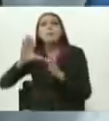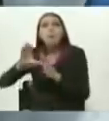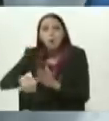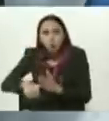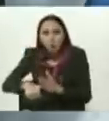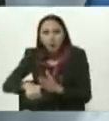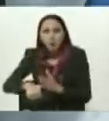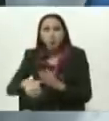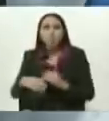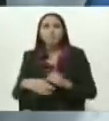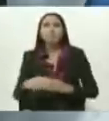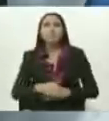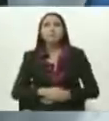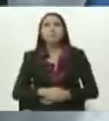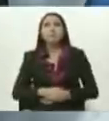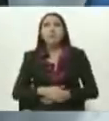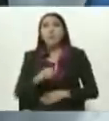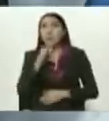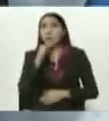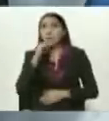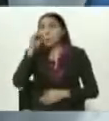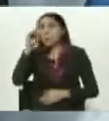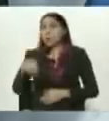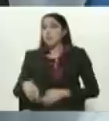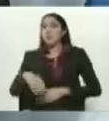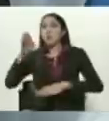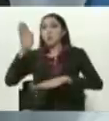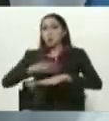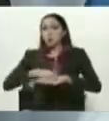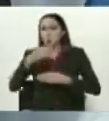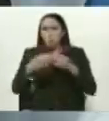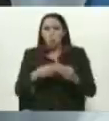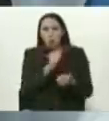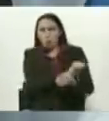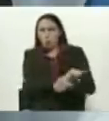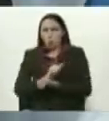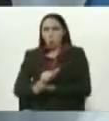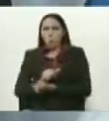Y aquí informamos que hemos solicitado órdenes de aprehensión